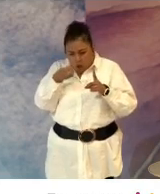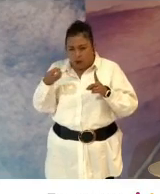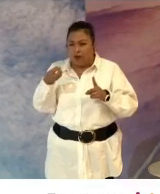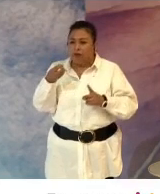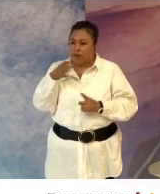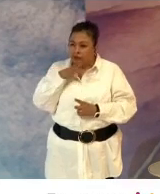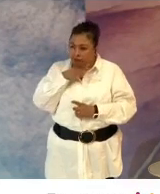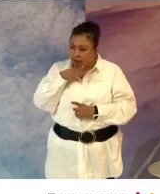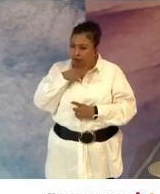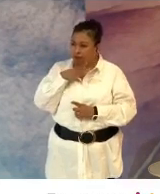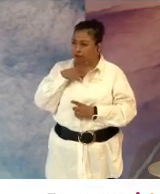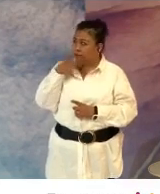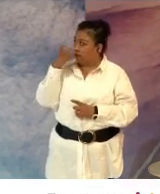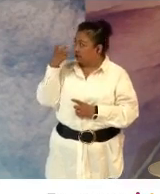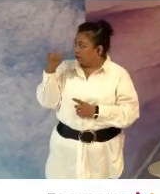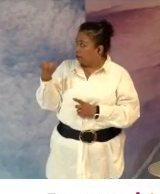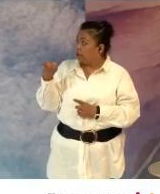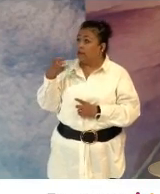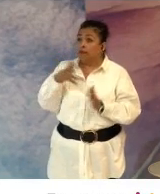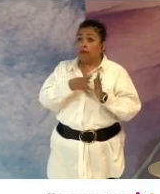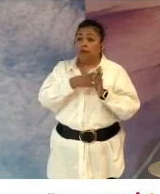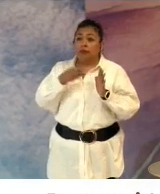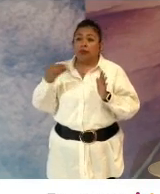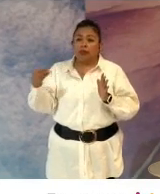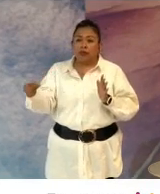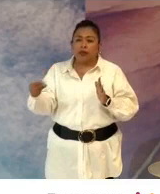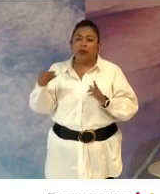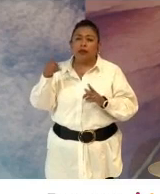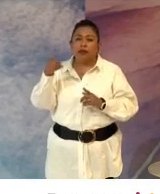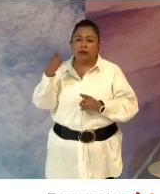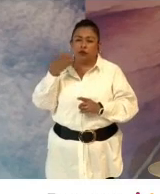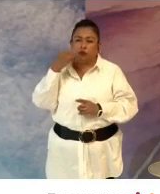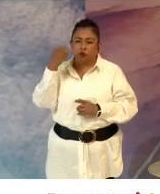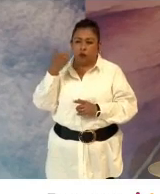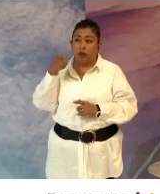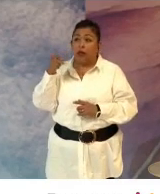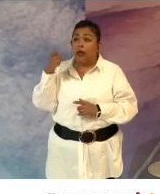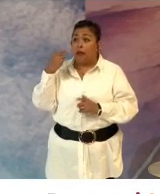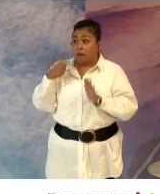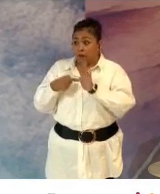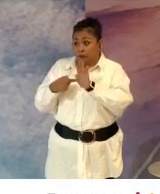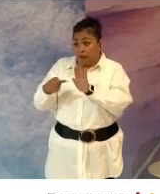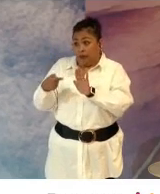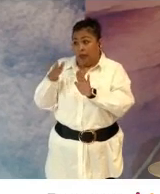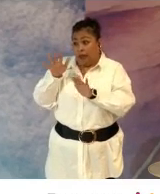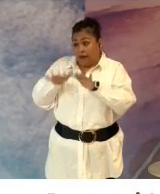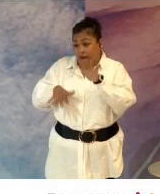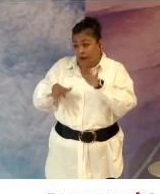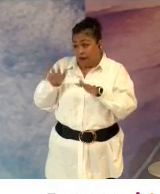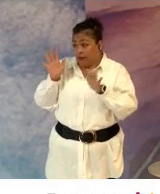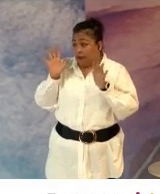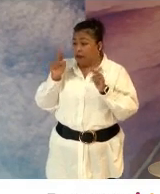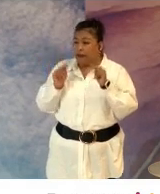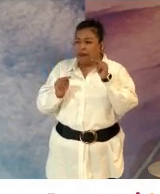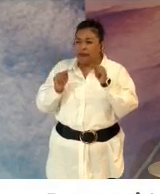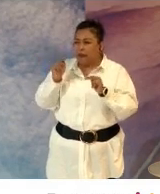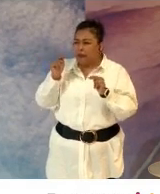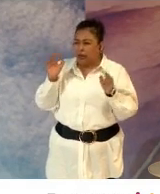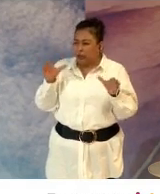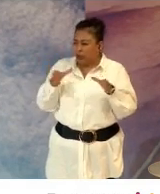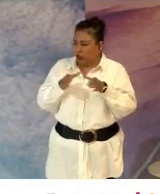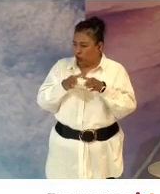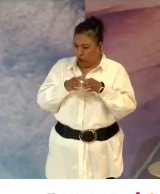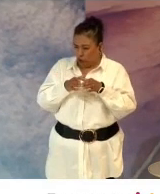haciendo este prototipo en U-School. Lo mostramos a veces en un nivel no tan